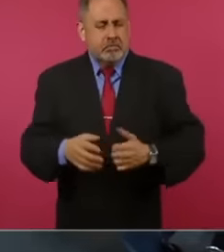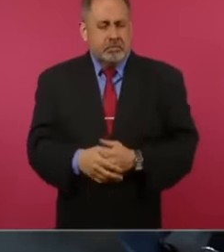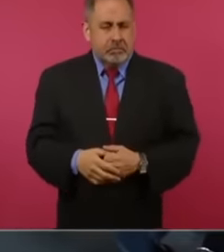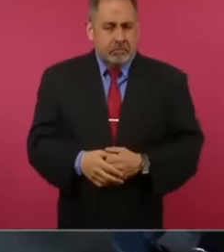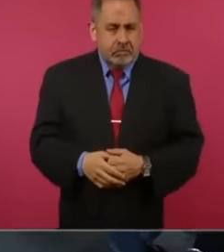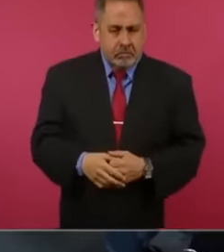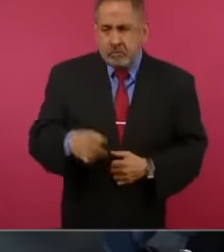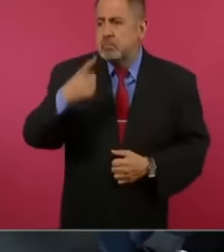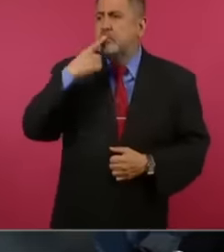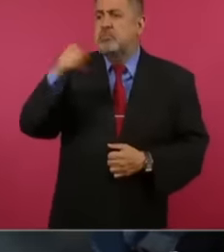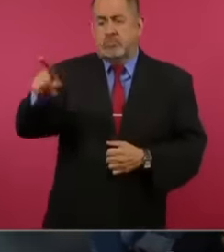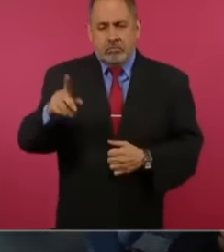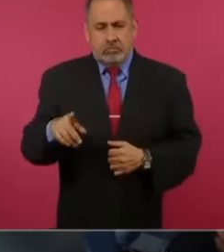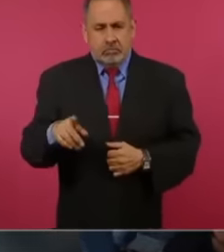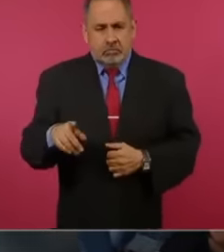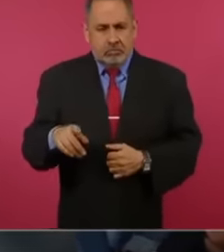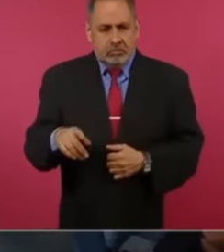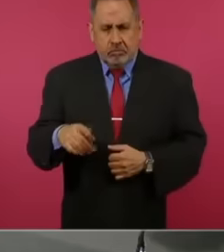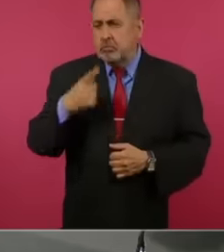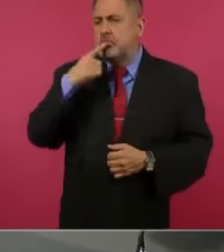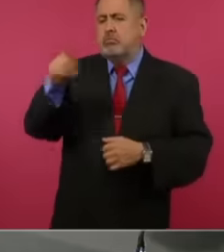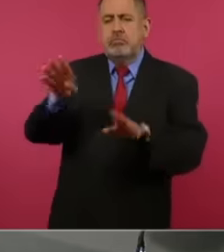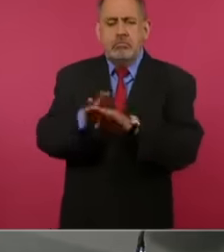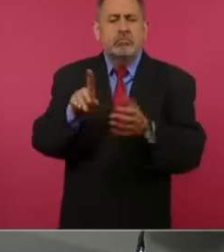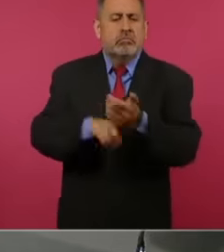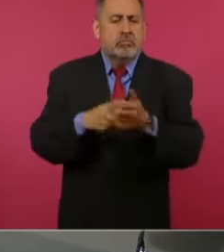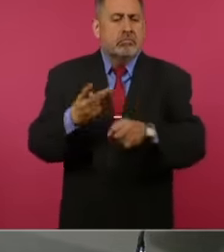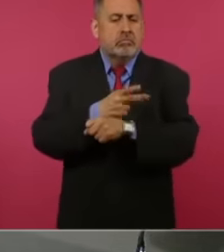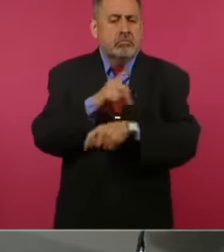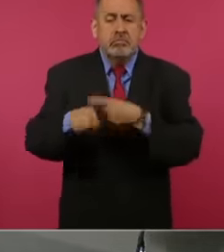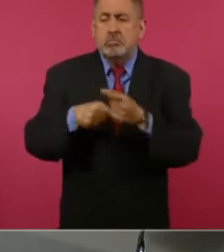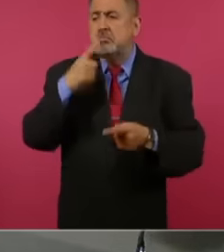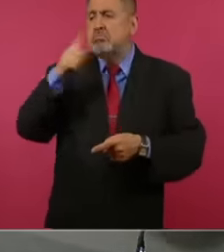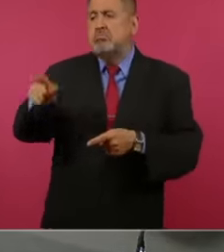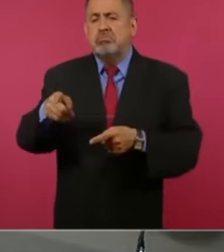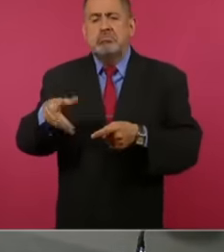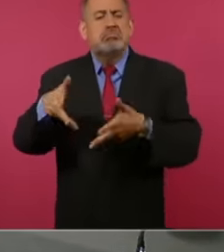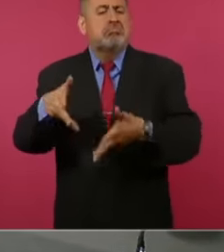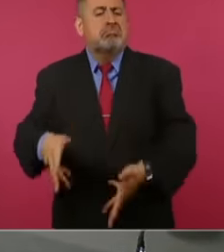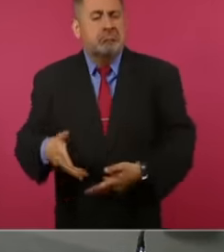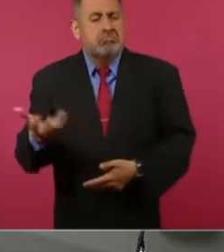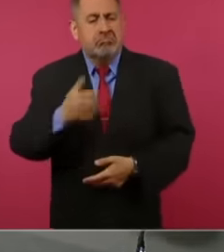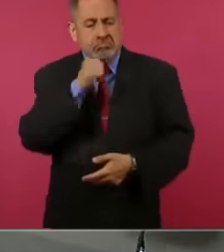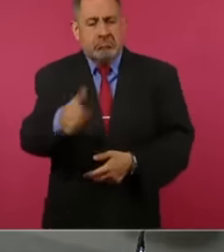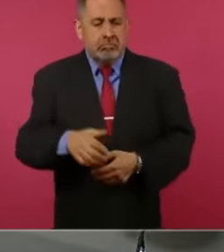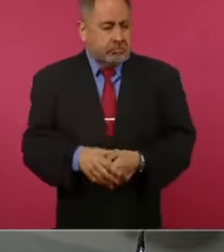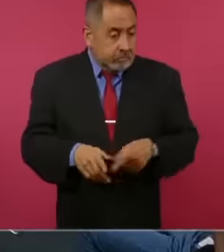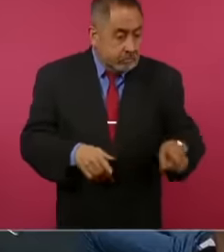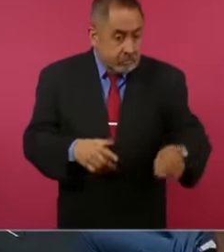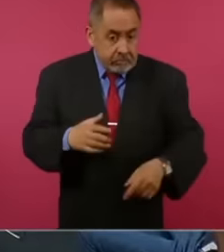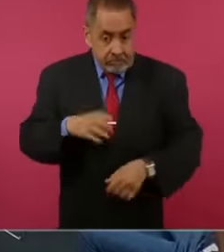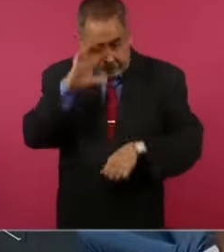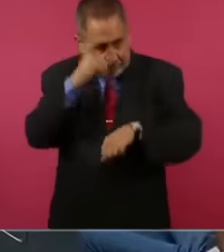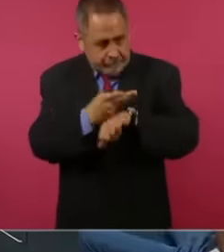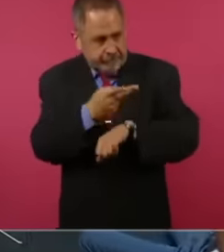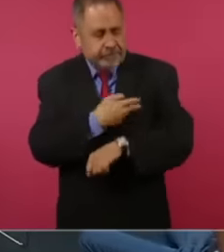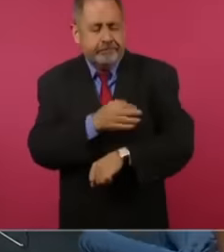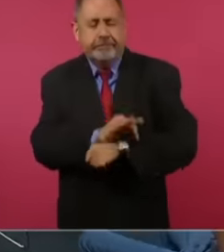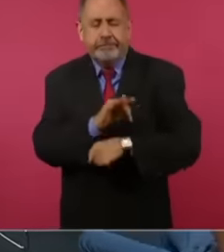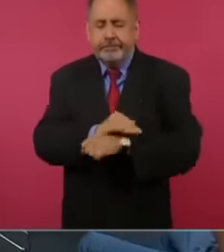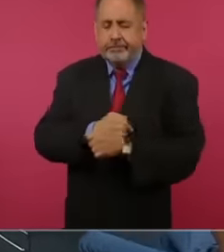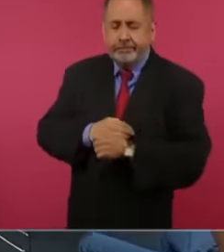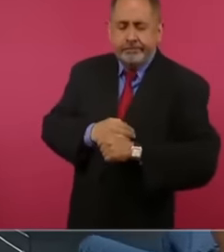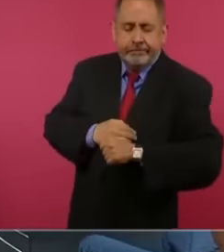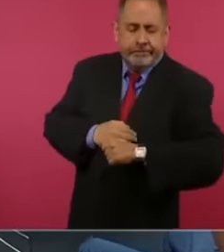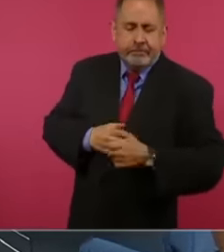usted, denuncien, que no quede de uno. Pues sí, pero luego se estanca cuando encuentras a la comadre, al compadre, en las dependencias